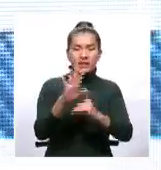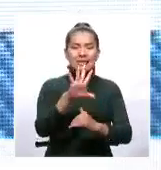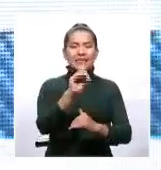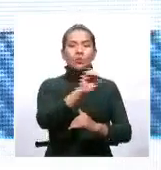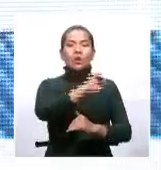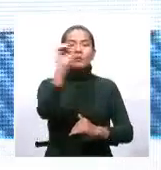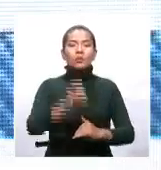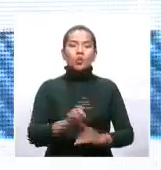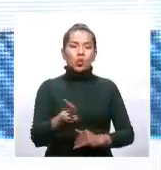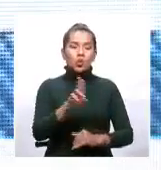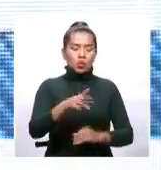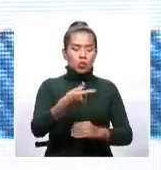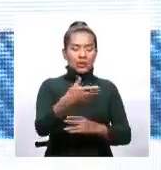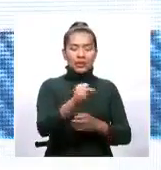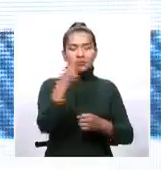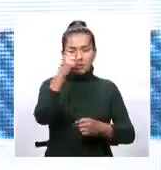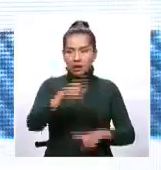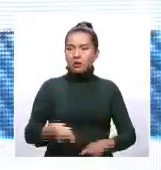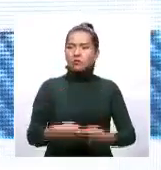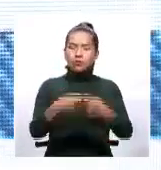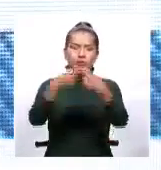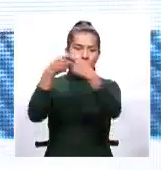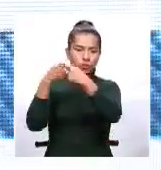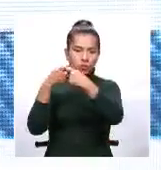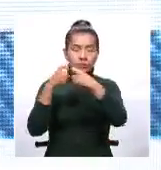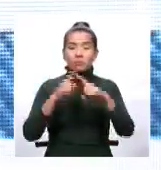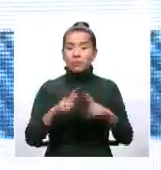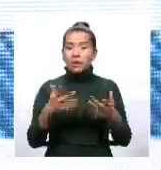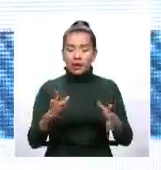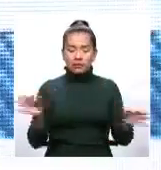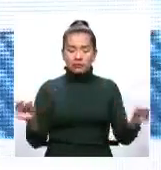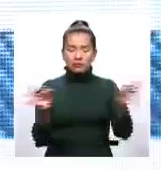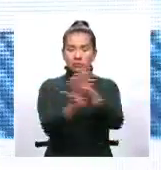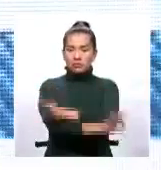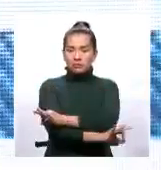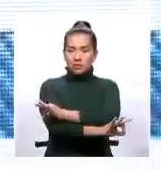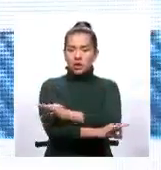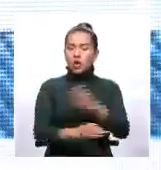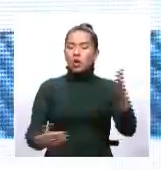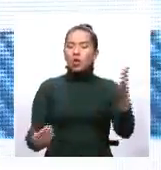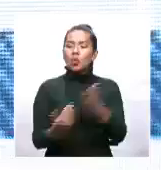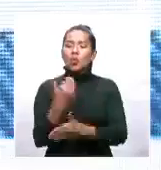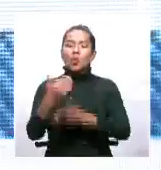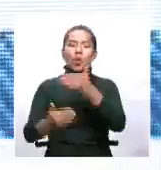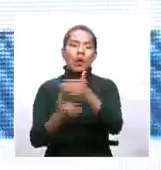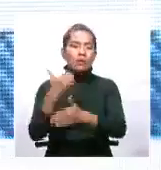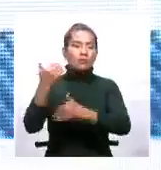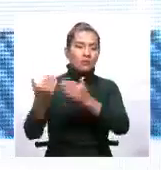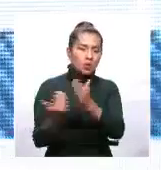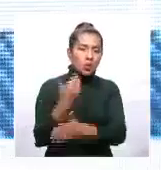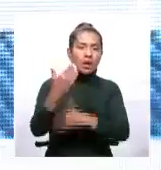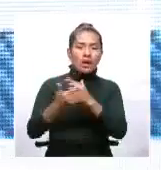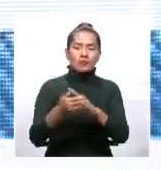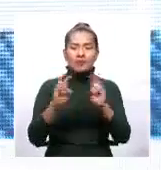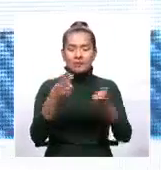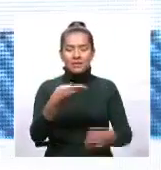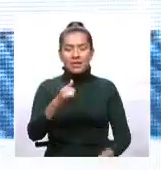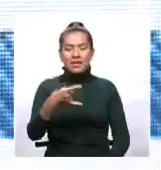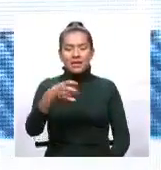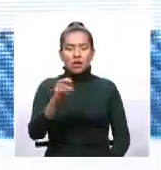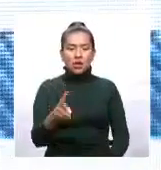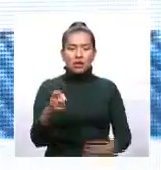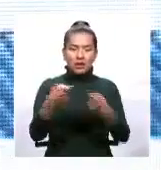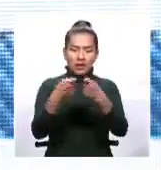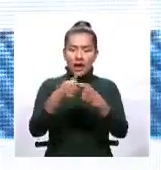restringió el uso de gas para generación eléctrica y, ¿sabe?, lo sustituyó con fuentes renovables como la hidroeléctrica, la